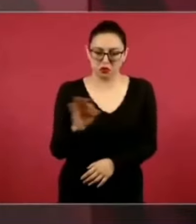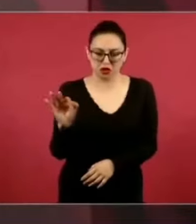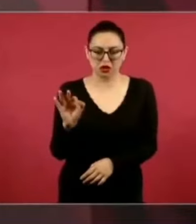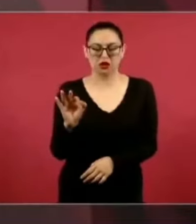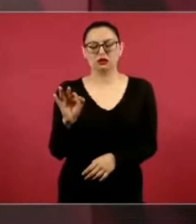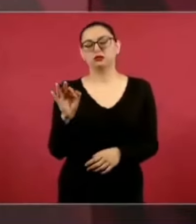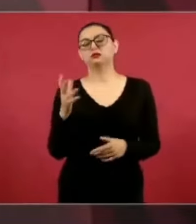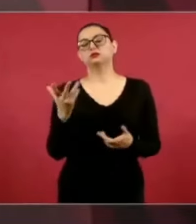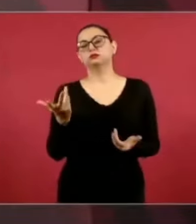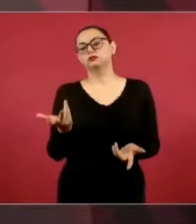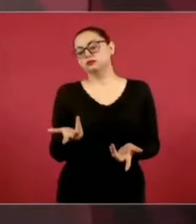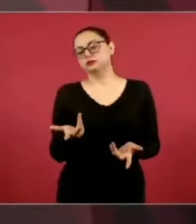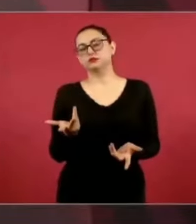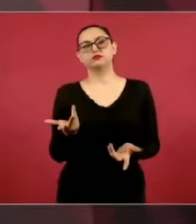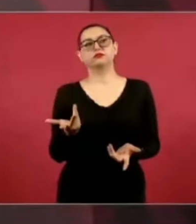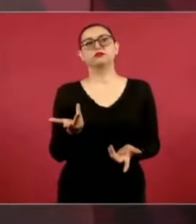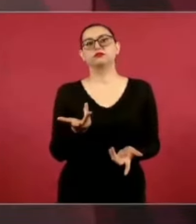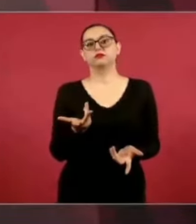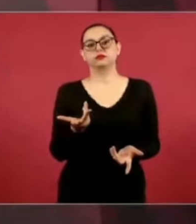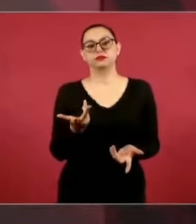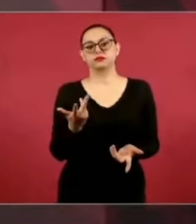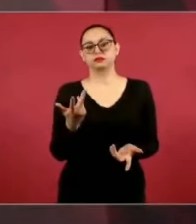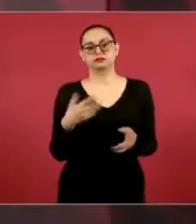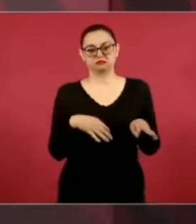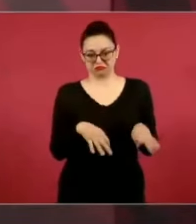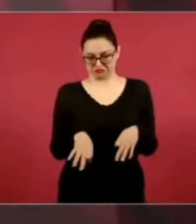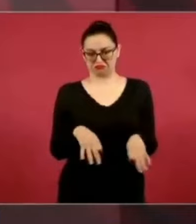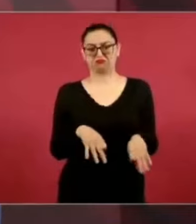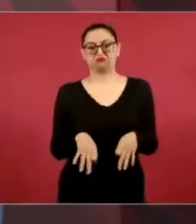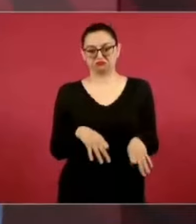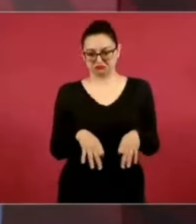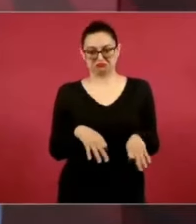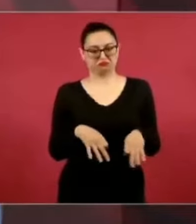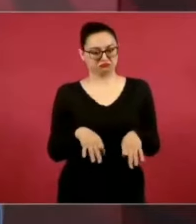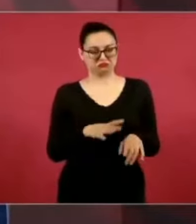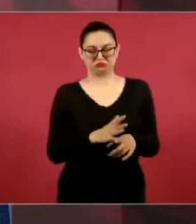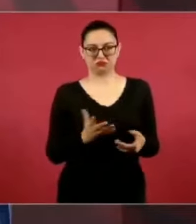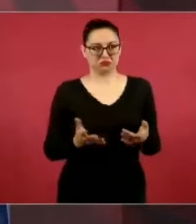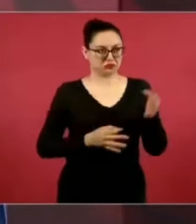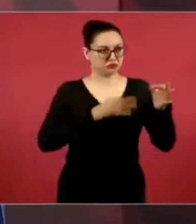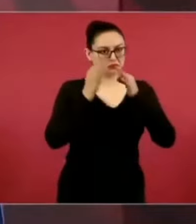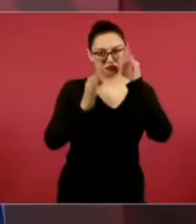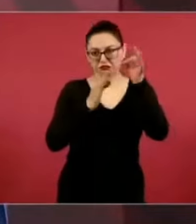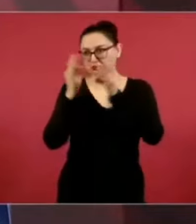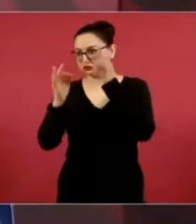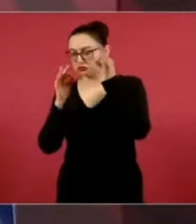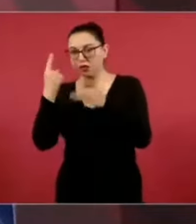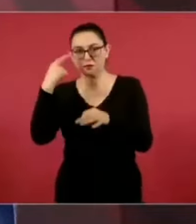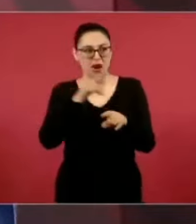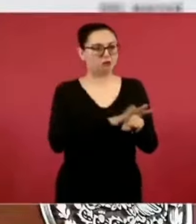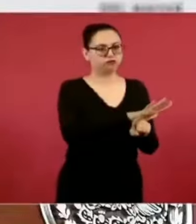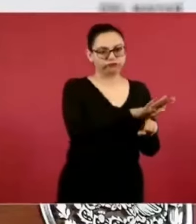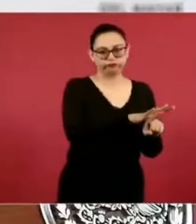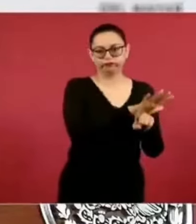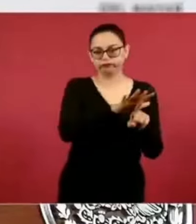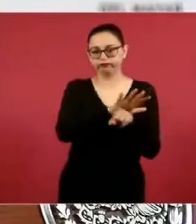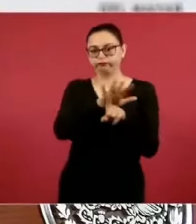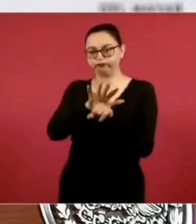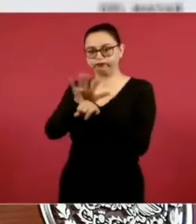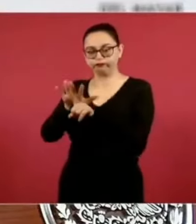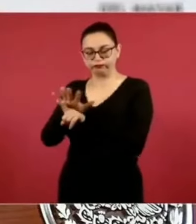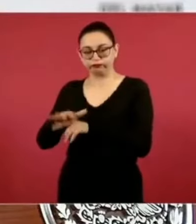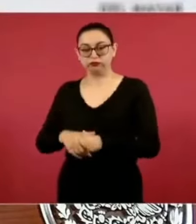hagan su labor, okay, de convencimiento a los trabajadores.